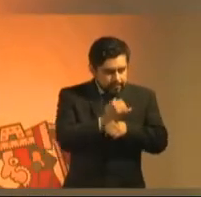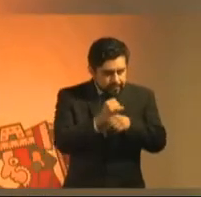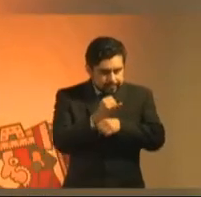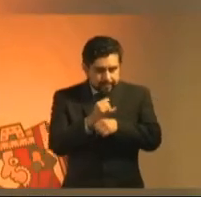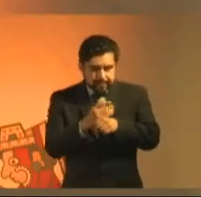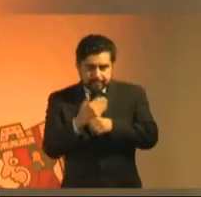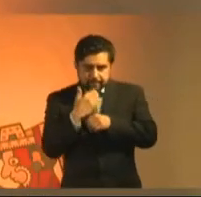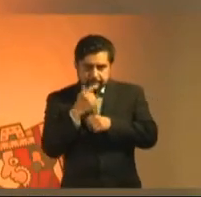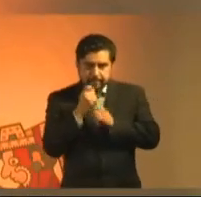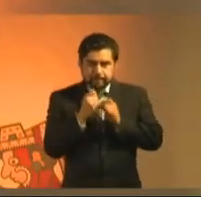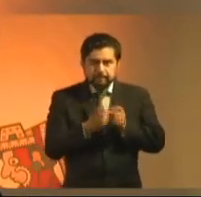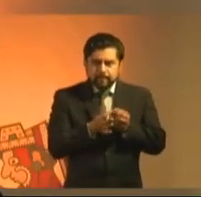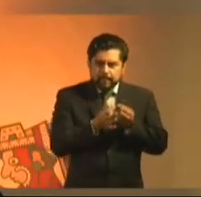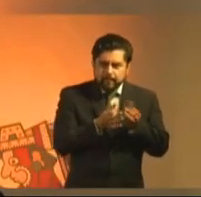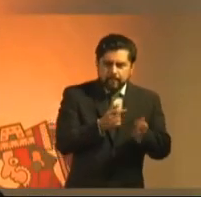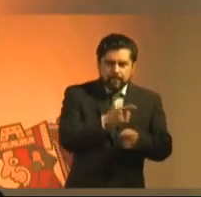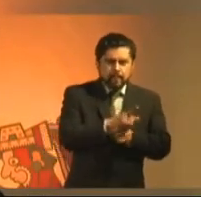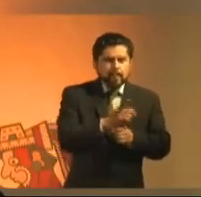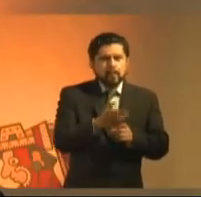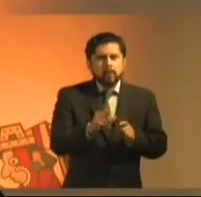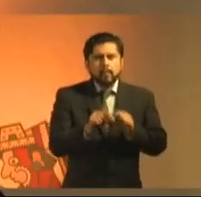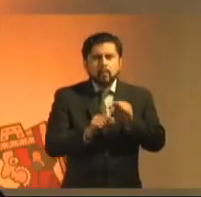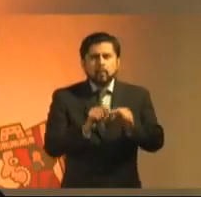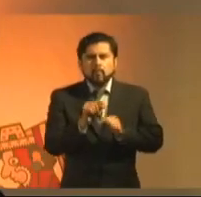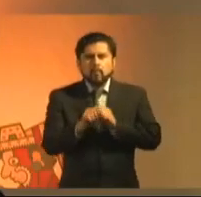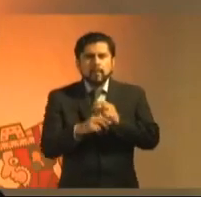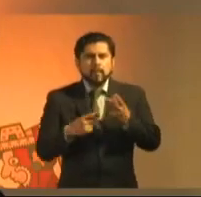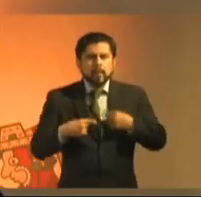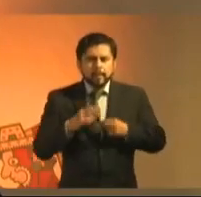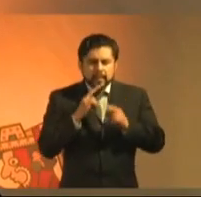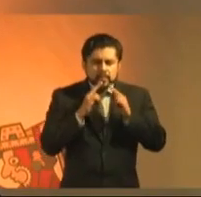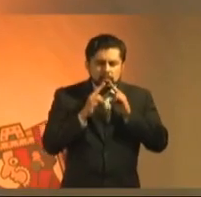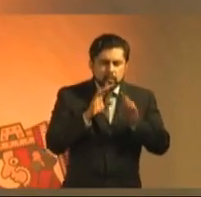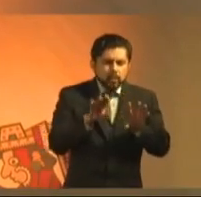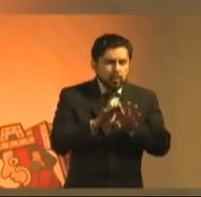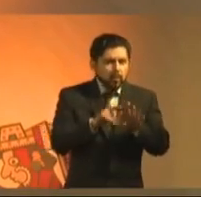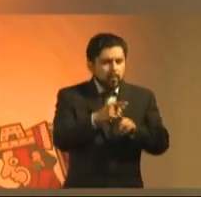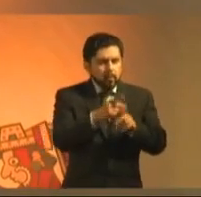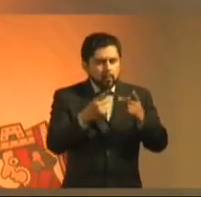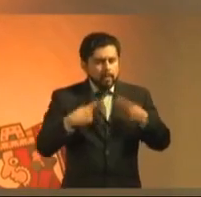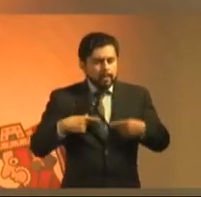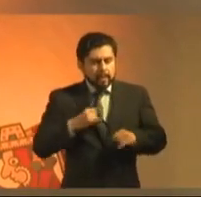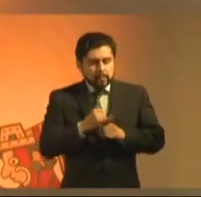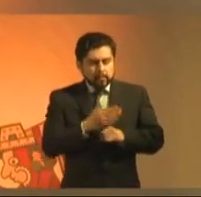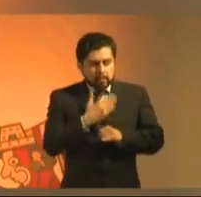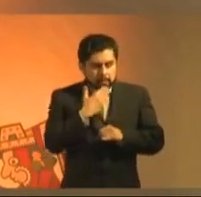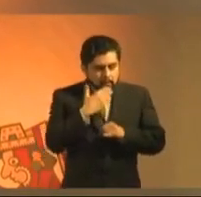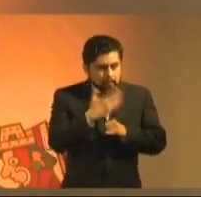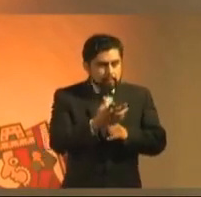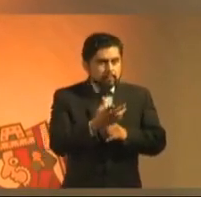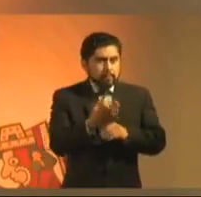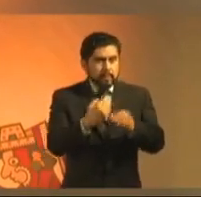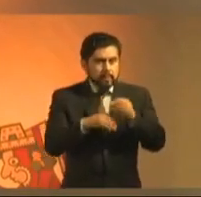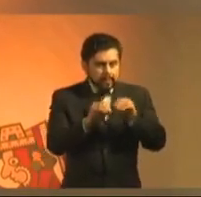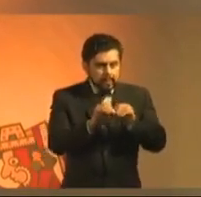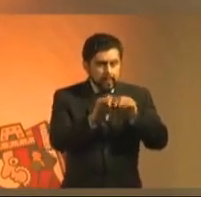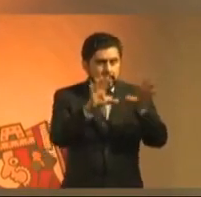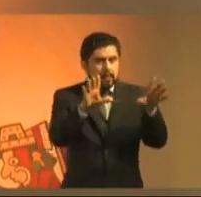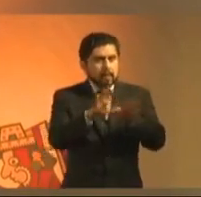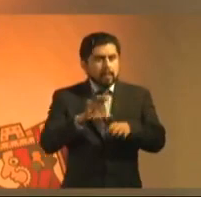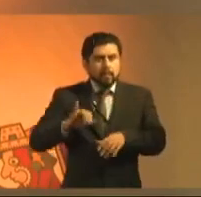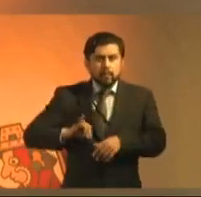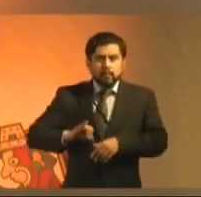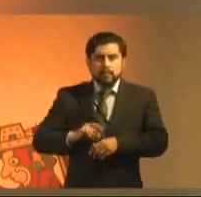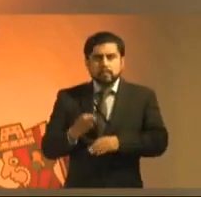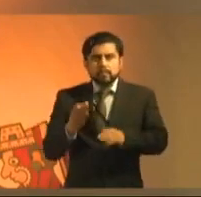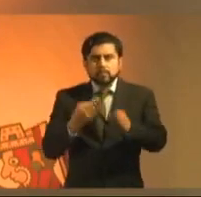responsabilidad del narrador es construir una historia creíble es construir un personaje vivo personaje que nos pueda apasionar y la